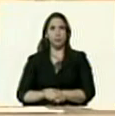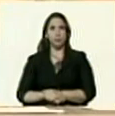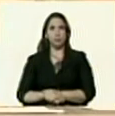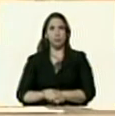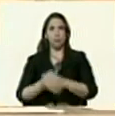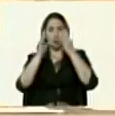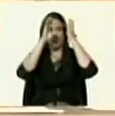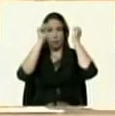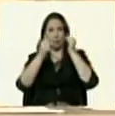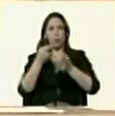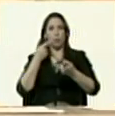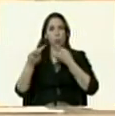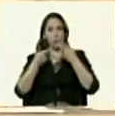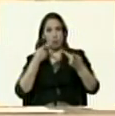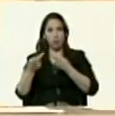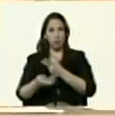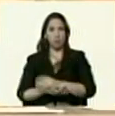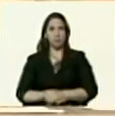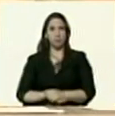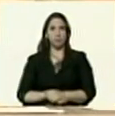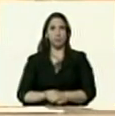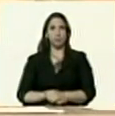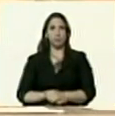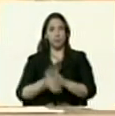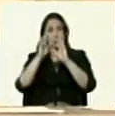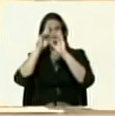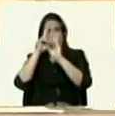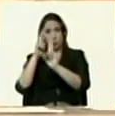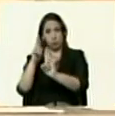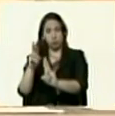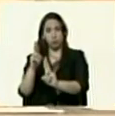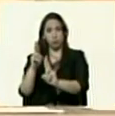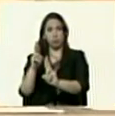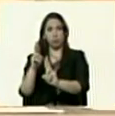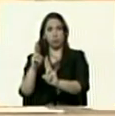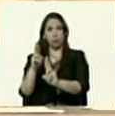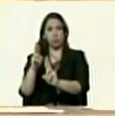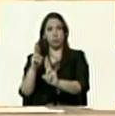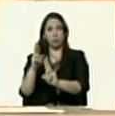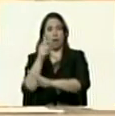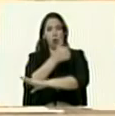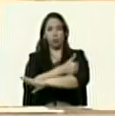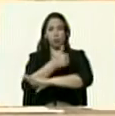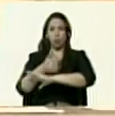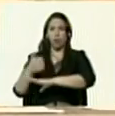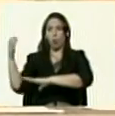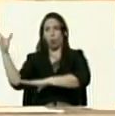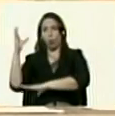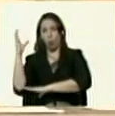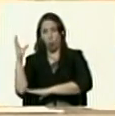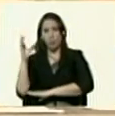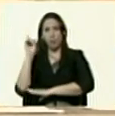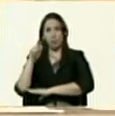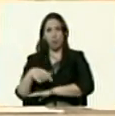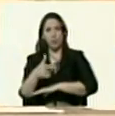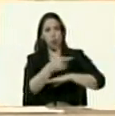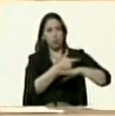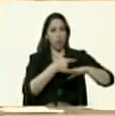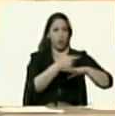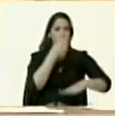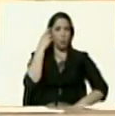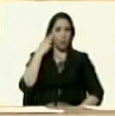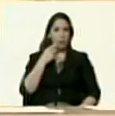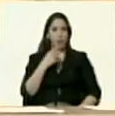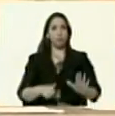diplomáticas, políticas y de respeto entre las autoridades de Colombia y el gobierno